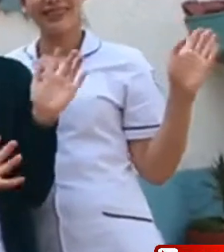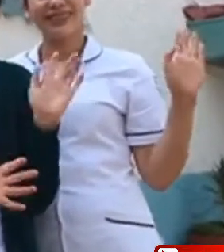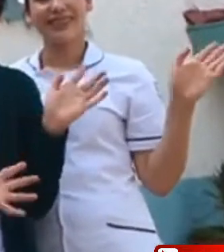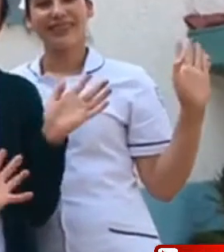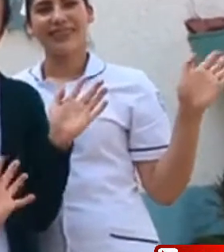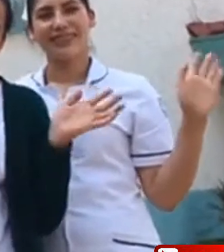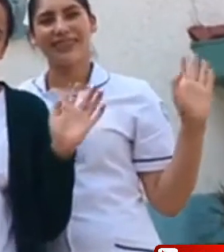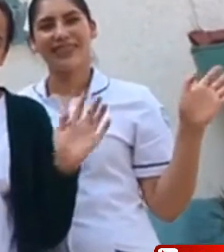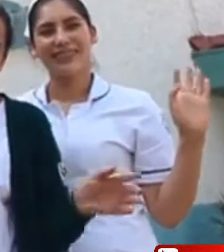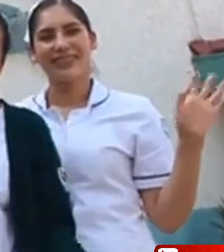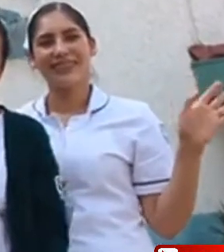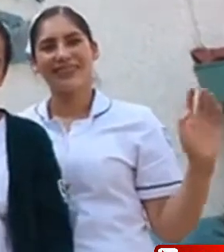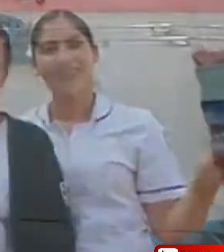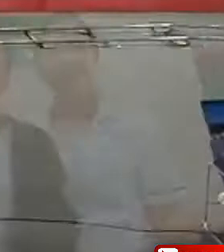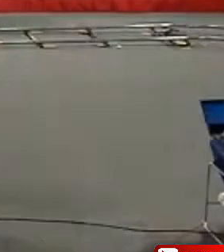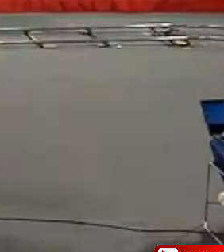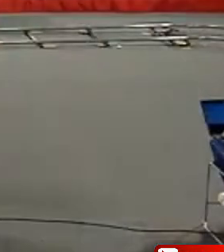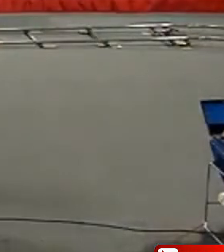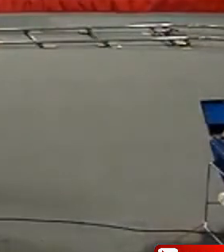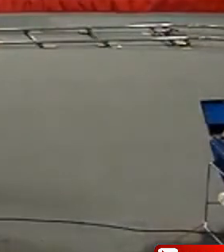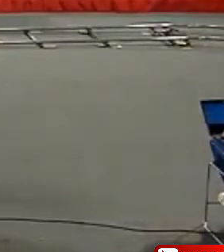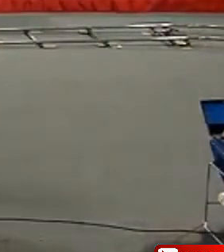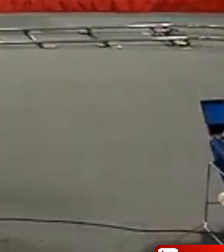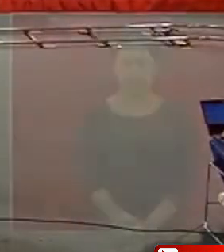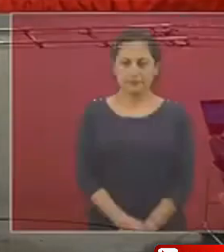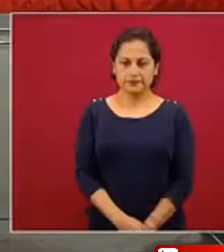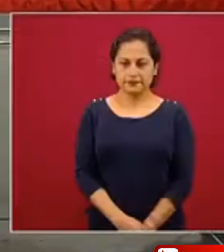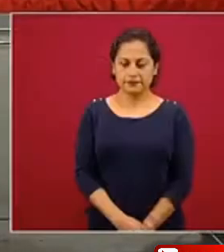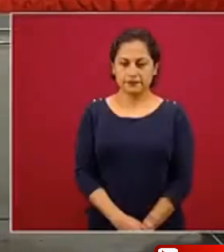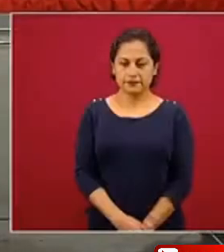Felicidades, nos volveremos a ver.